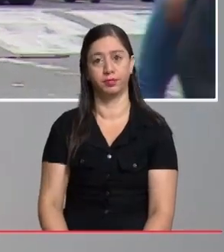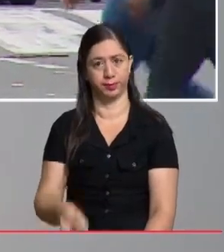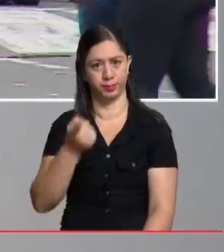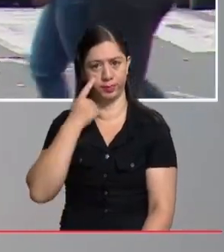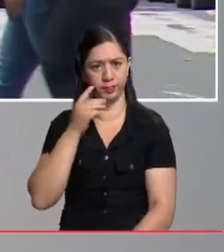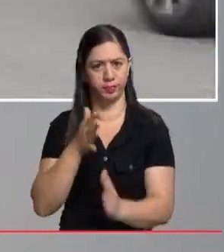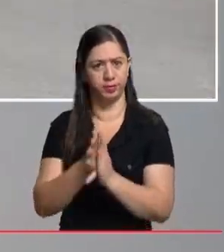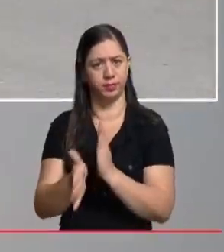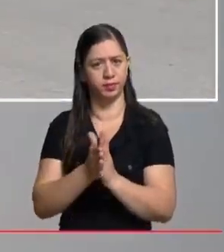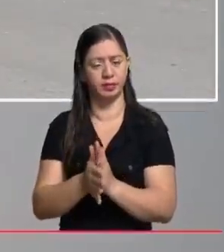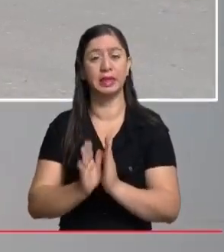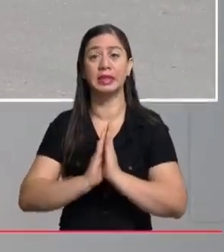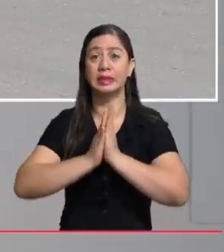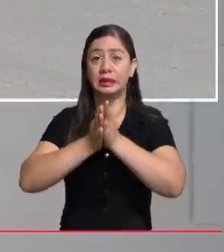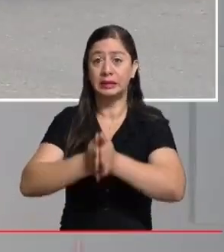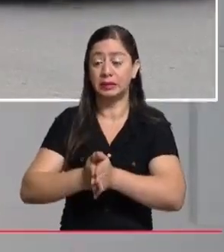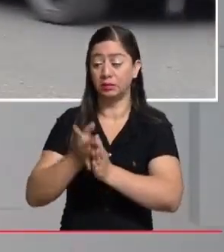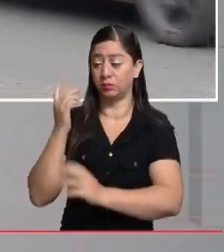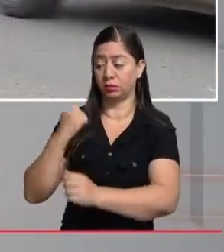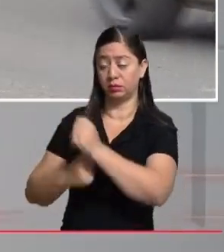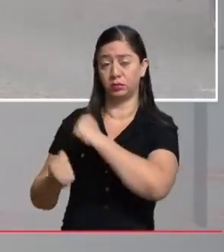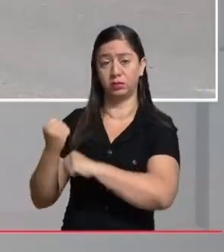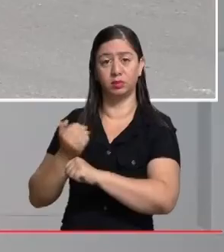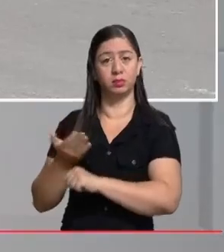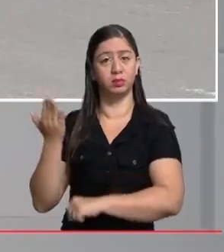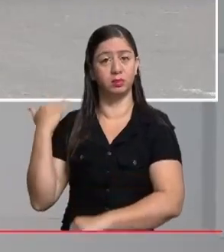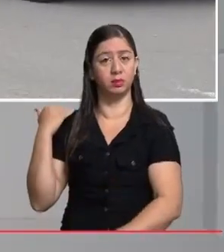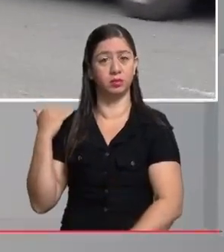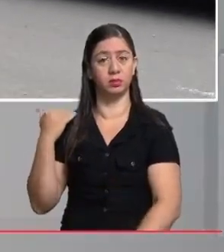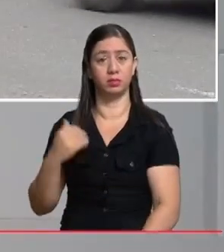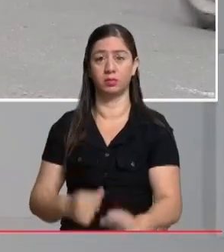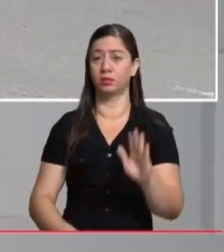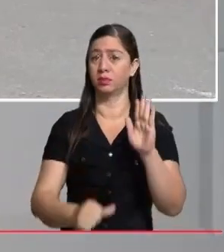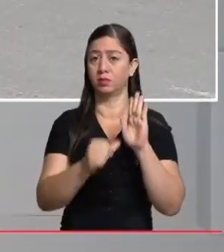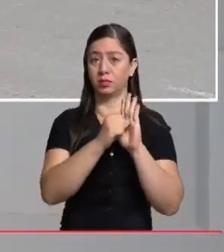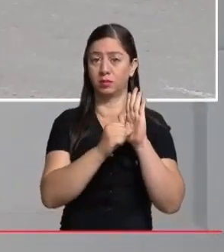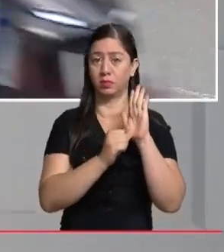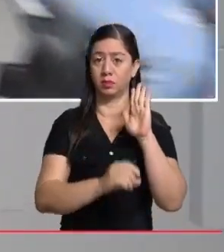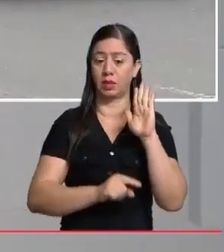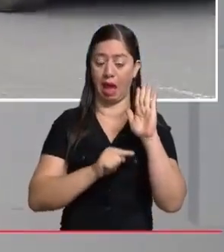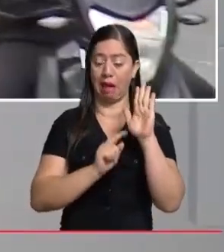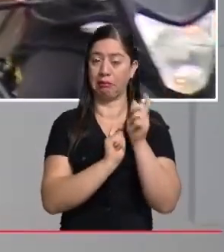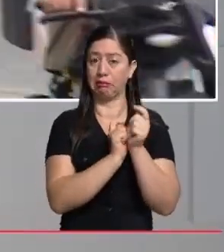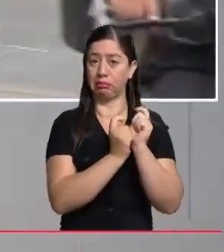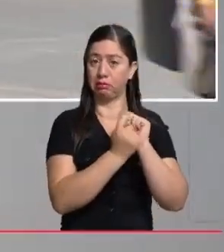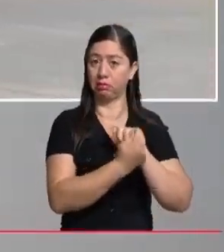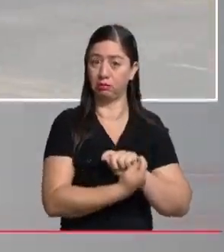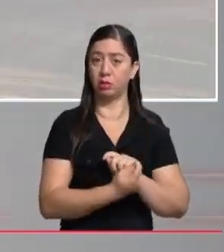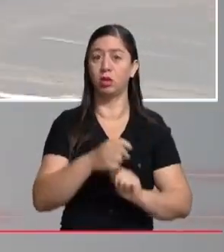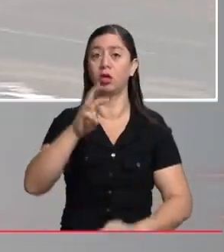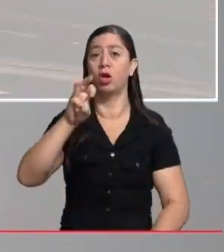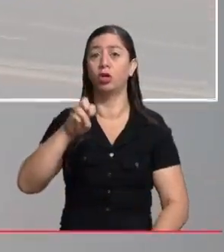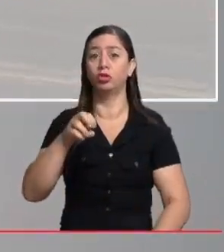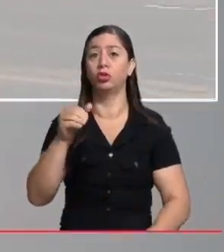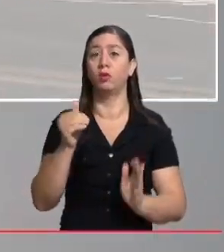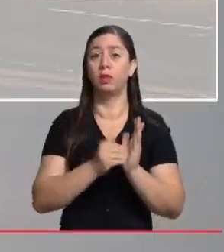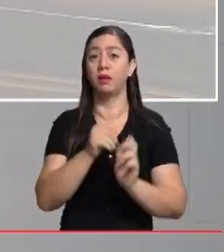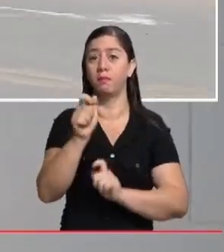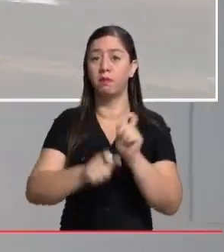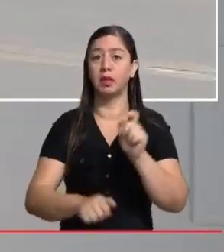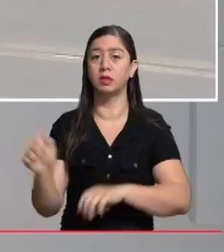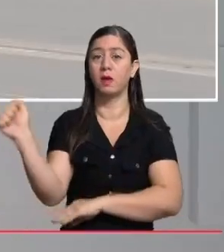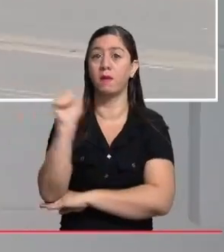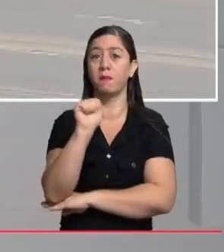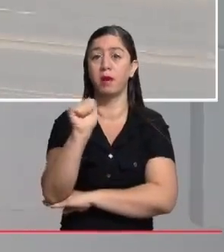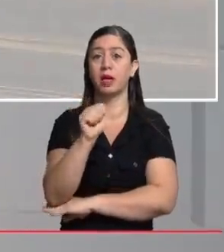Oígame, Carmen, y es que en diciembre pasado, sin haber sido incluida esta modificación, cerca de 8.000 conductores pagaron ese mes